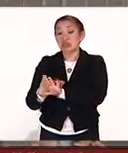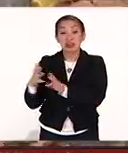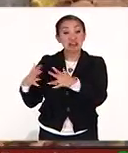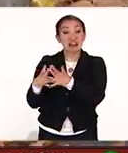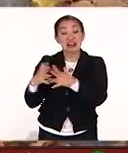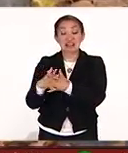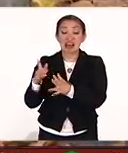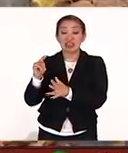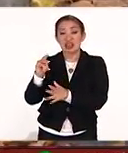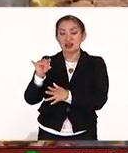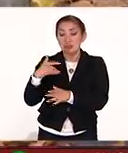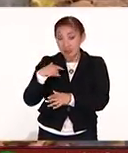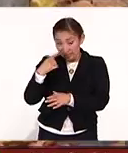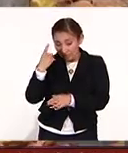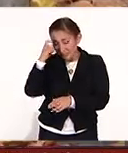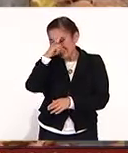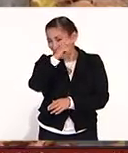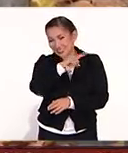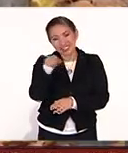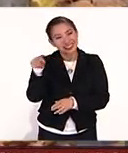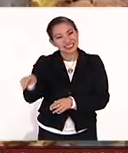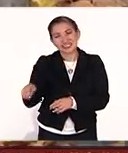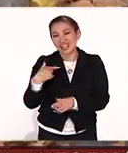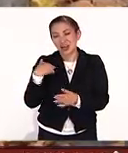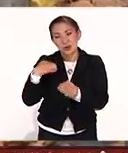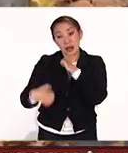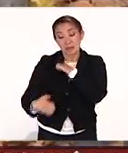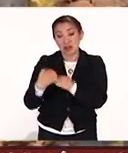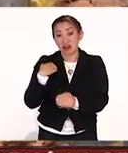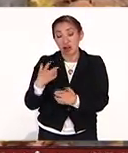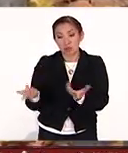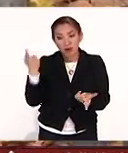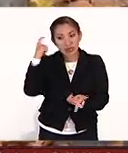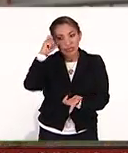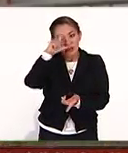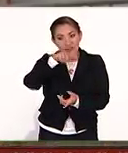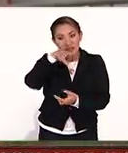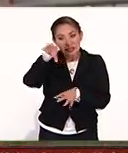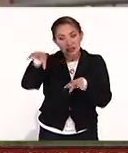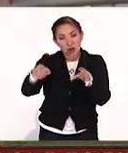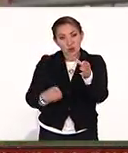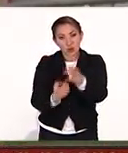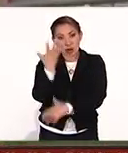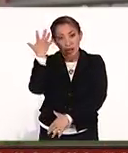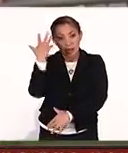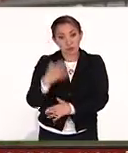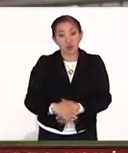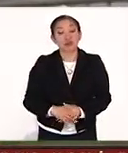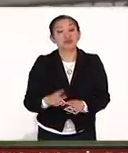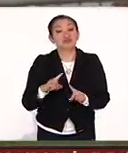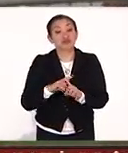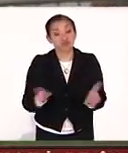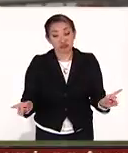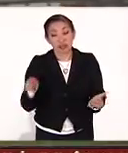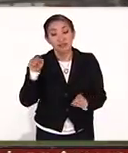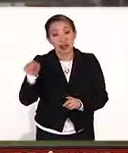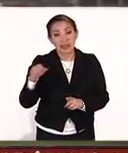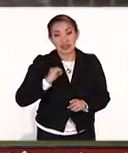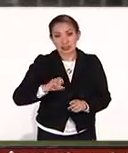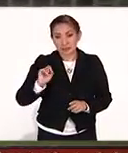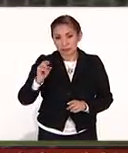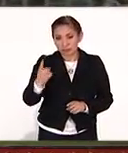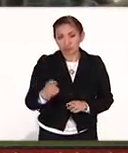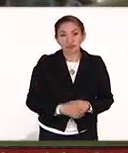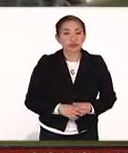al terrorismo, pero es difícil declarar la guerra a un enemigo tan poroso, tan de nuevo tipo, a un antagonismo de nuevo tipo en el siglo XXI.